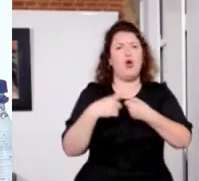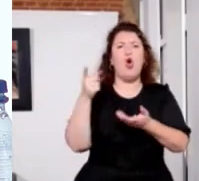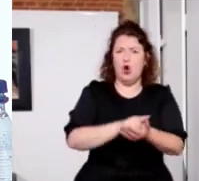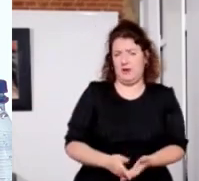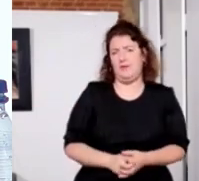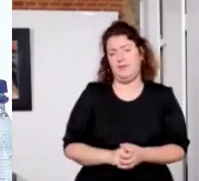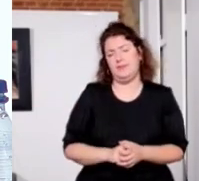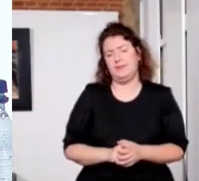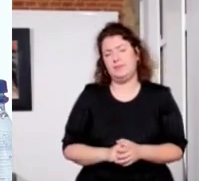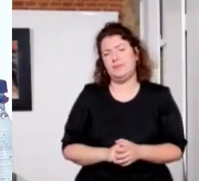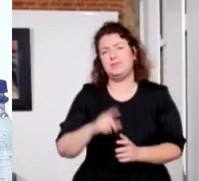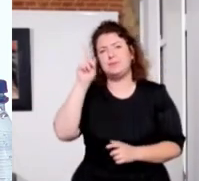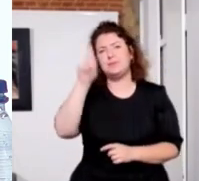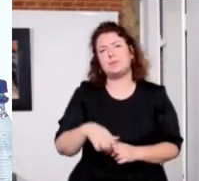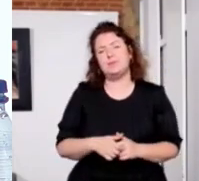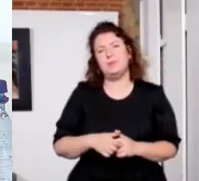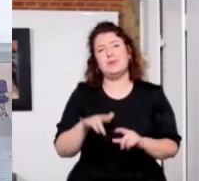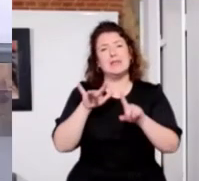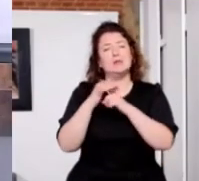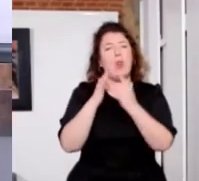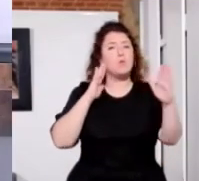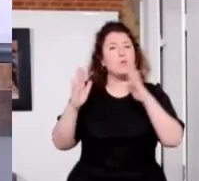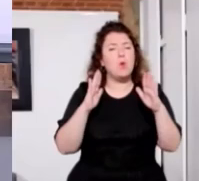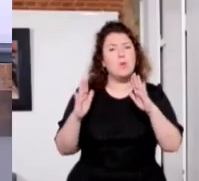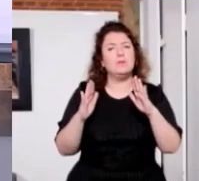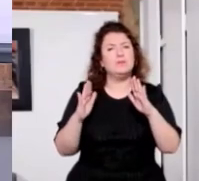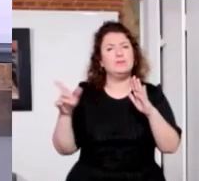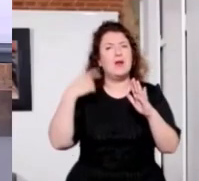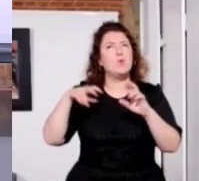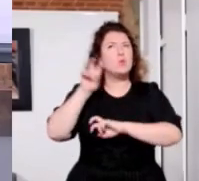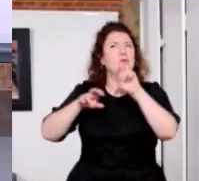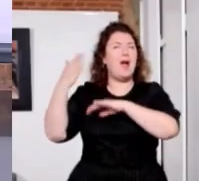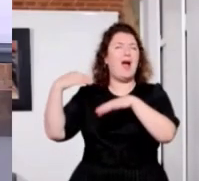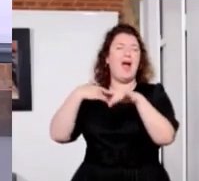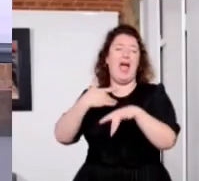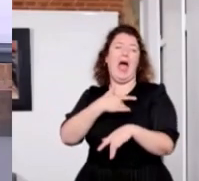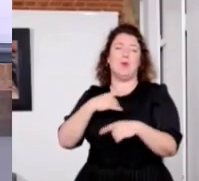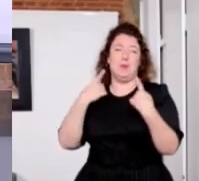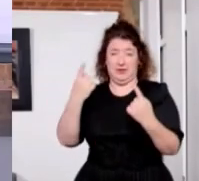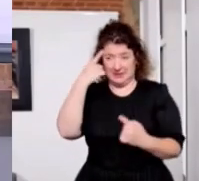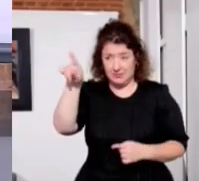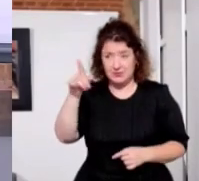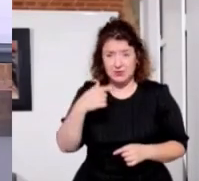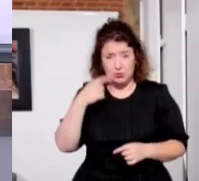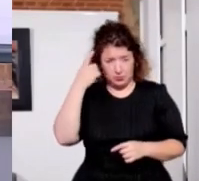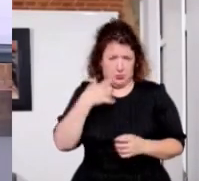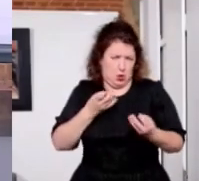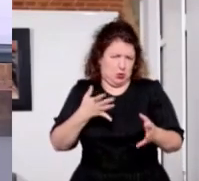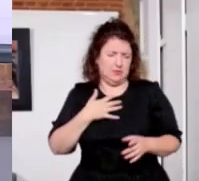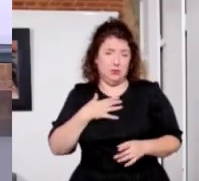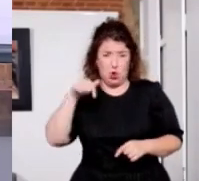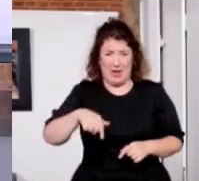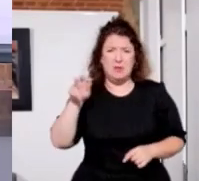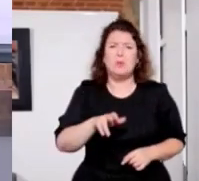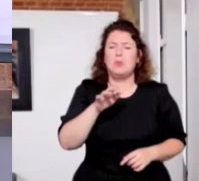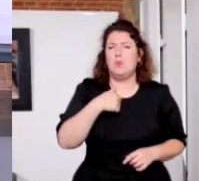Y saber ir rescatando en cada momento cuál es ese amor primero, ¿no? Yo siempre he contado, ¿tú sabes por qué yo estoy aquí? Pues mira, yo